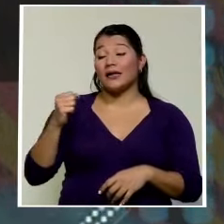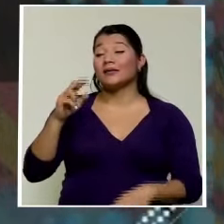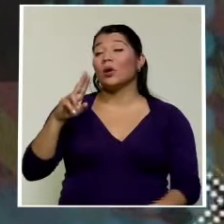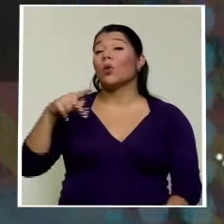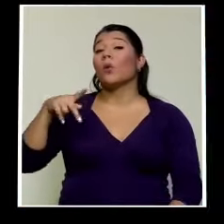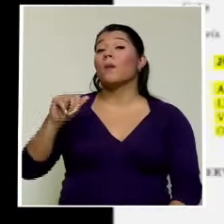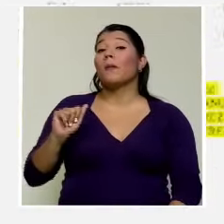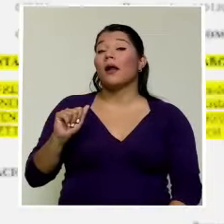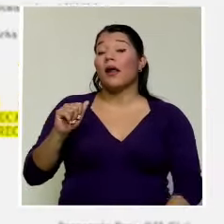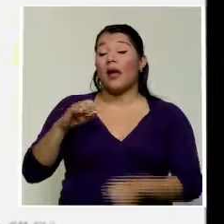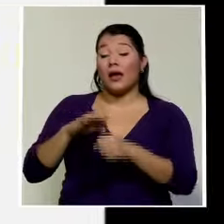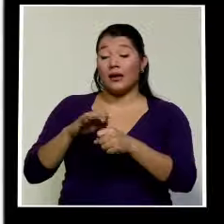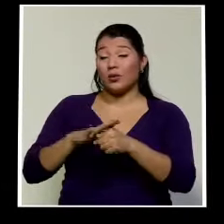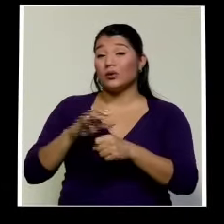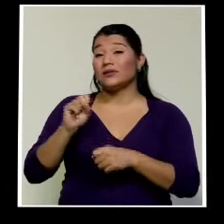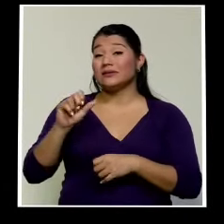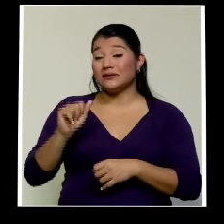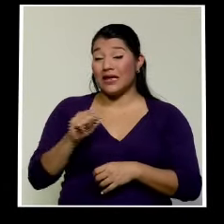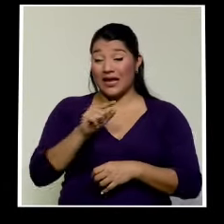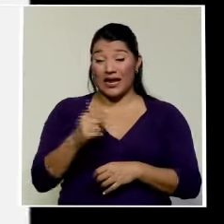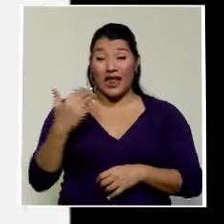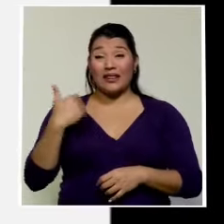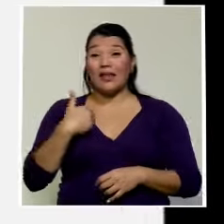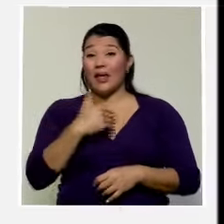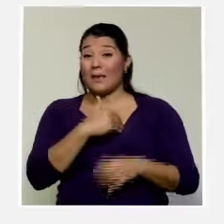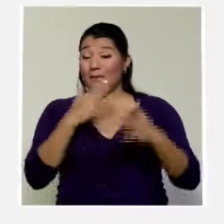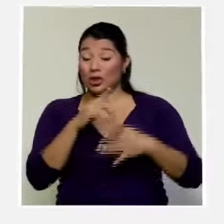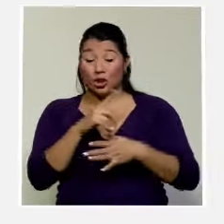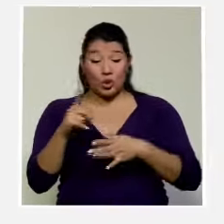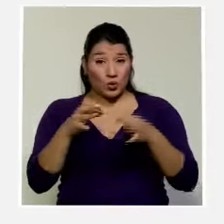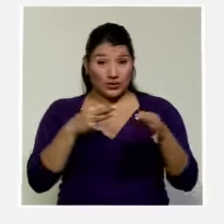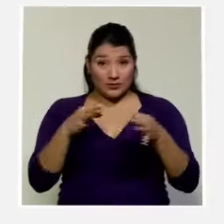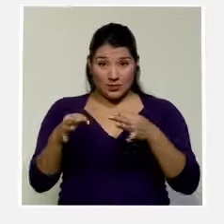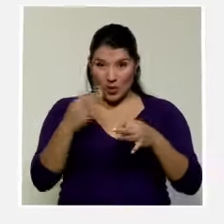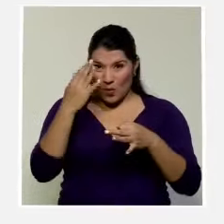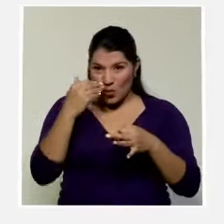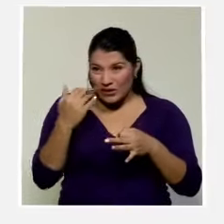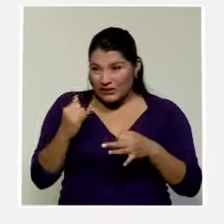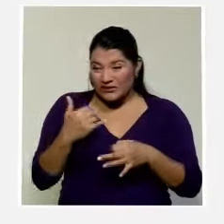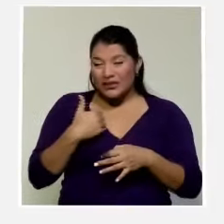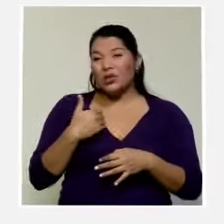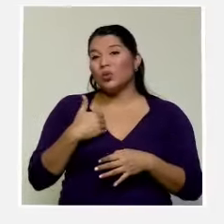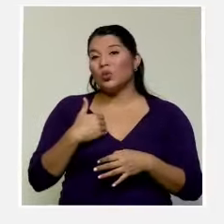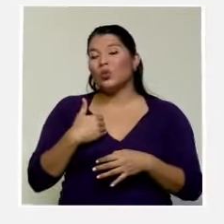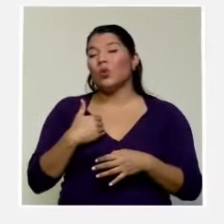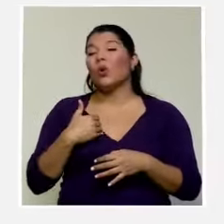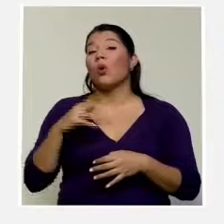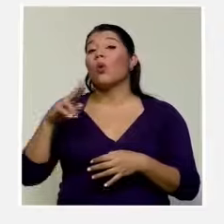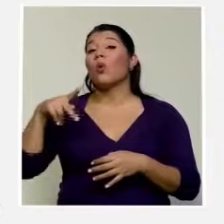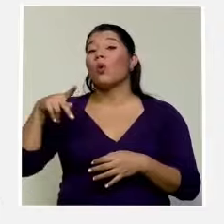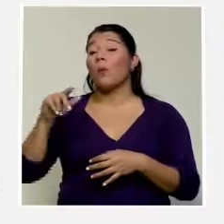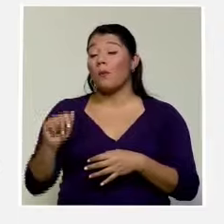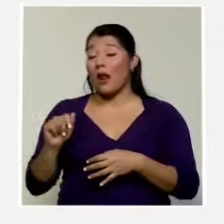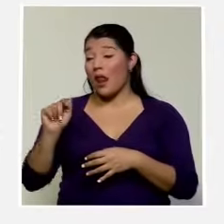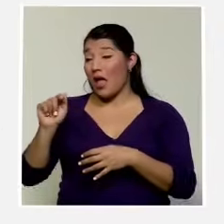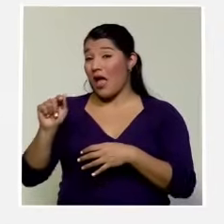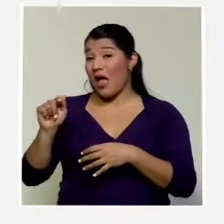S.A. El exministro no explicó por qué, habiendo tenido Upala Investments una